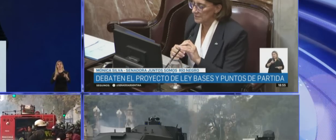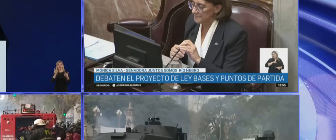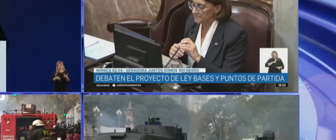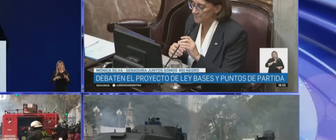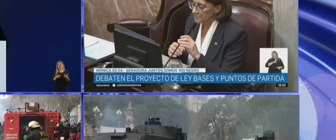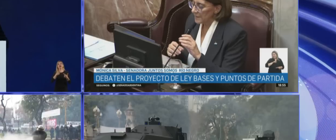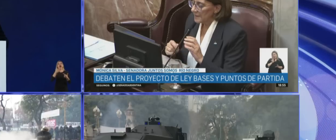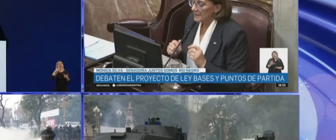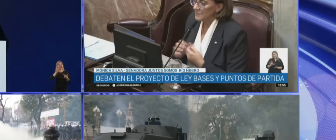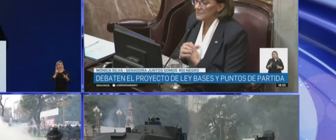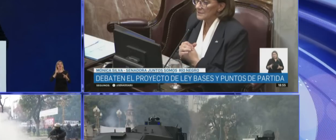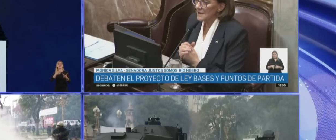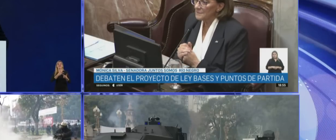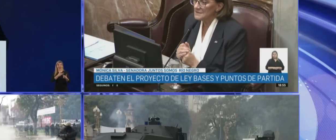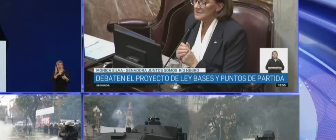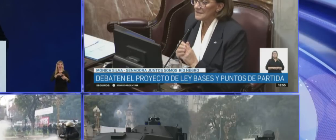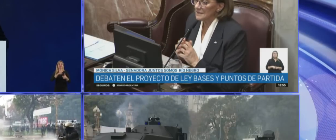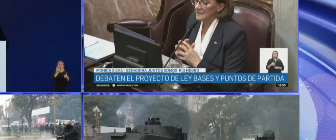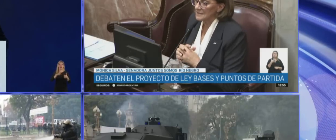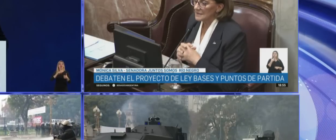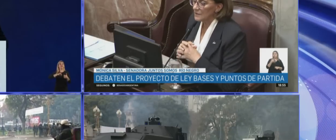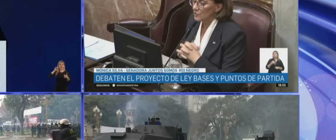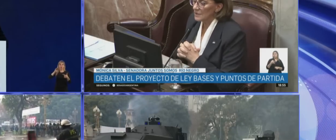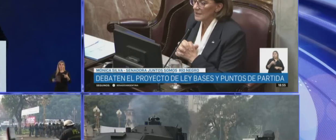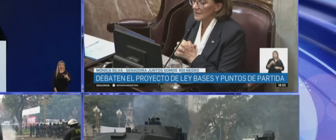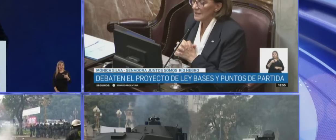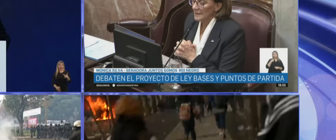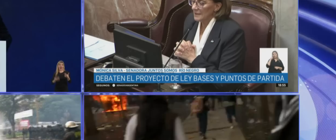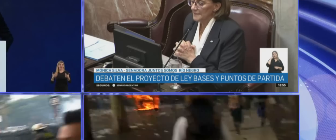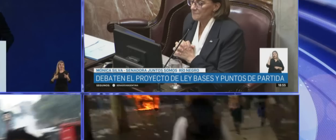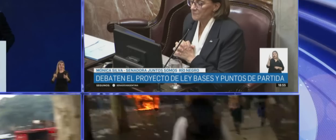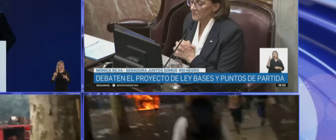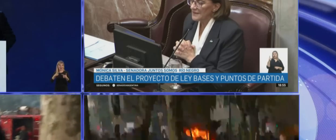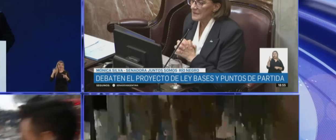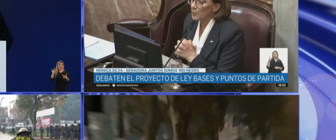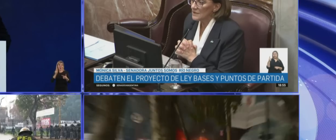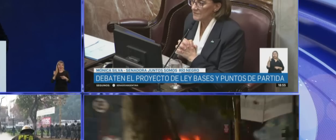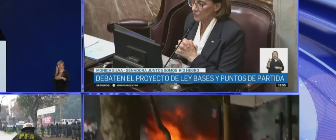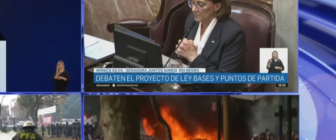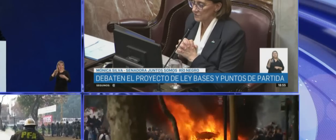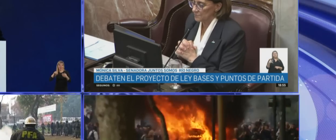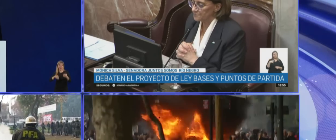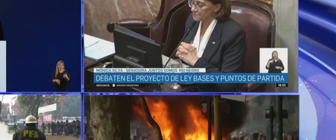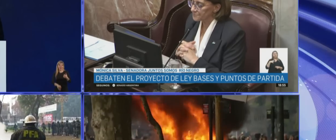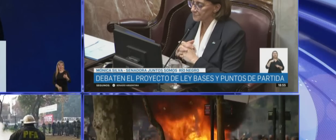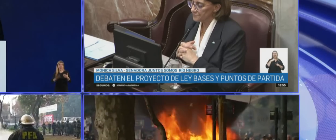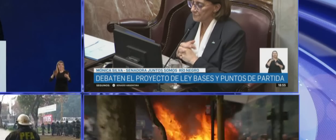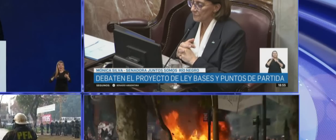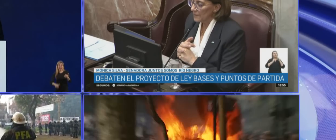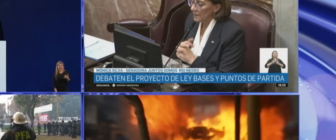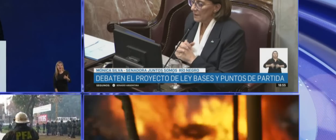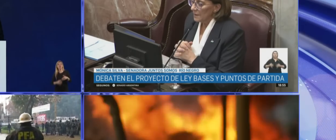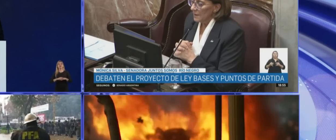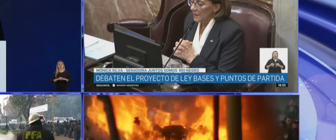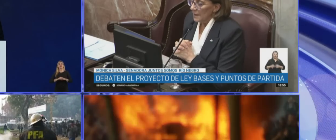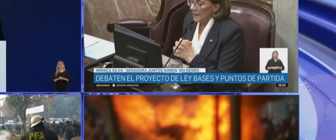ancla fiscal y el ancla monetaria, la inflación está bajando de forma contundente desde hace 5 meses. Es más, en pocos días se